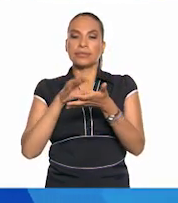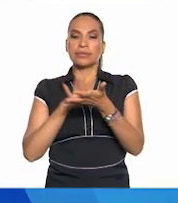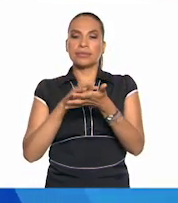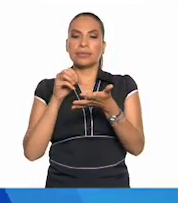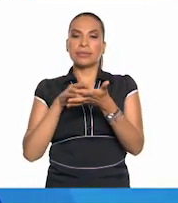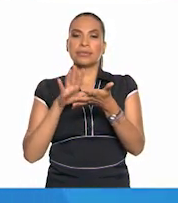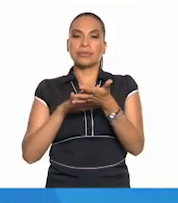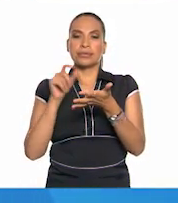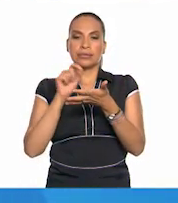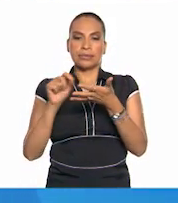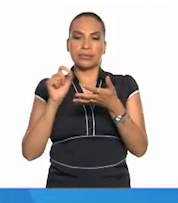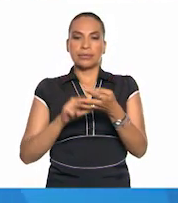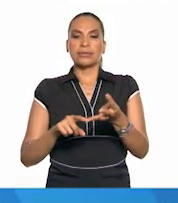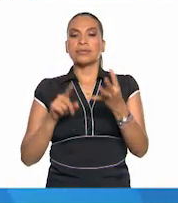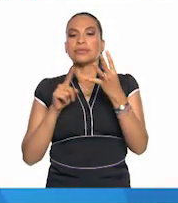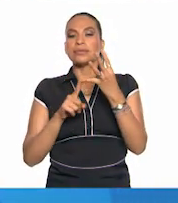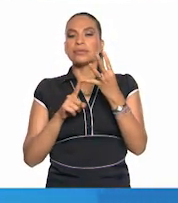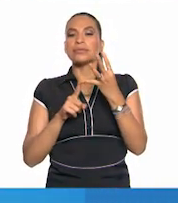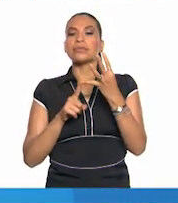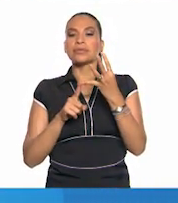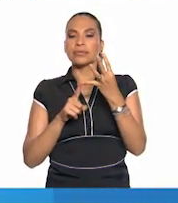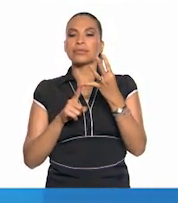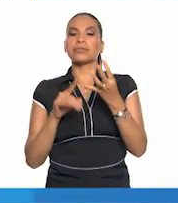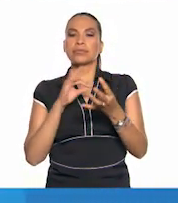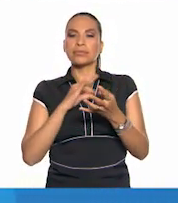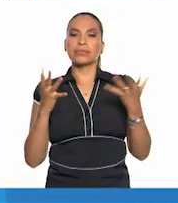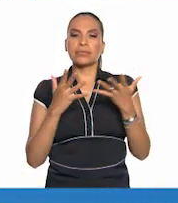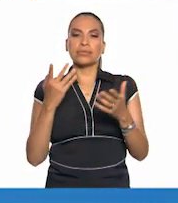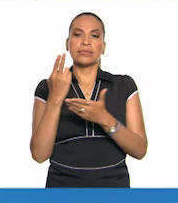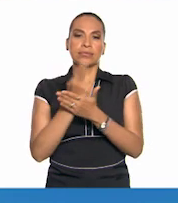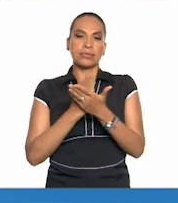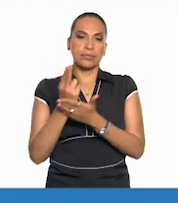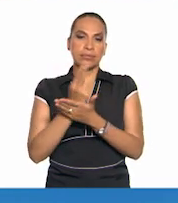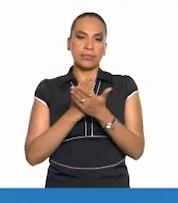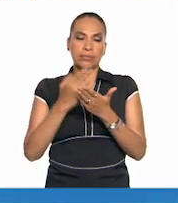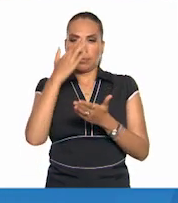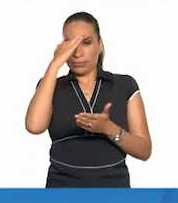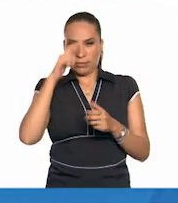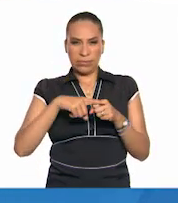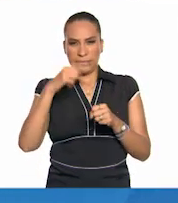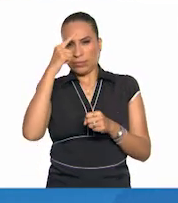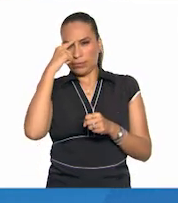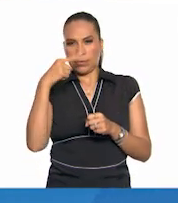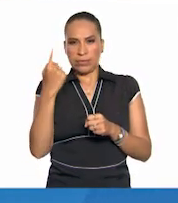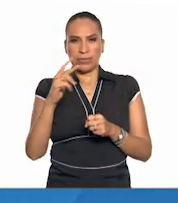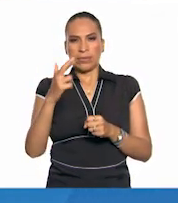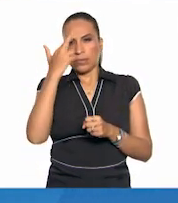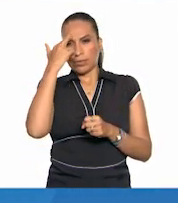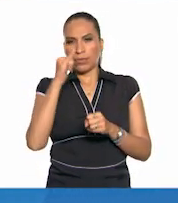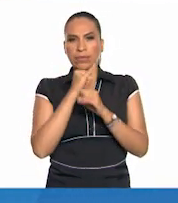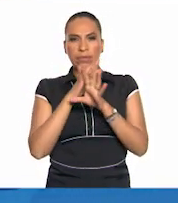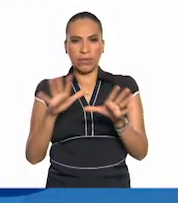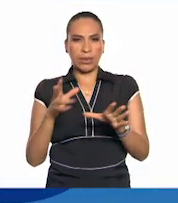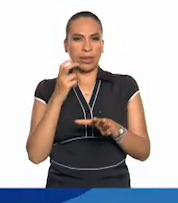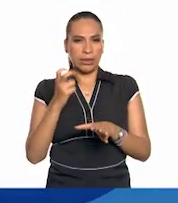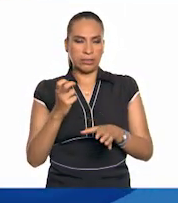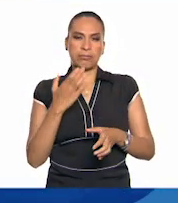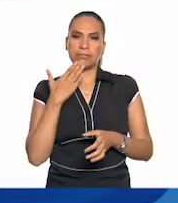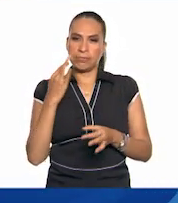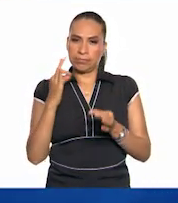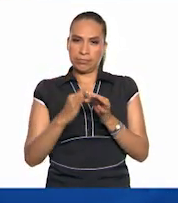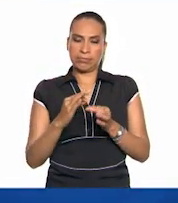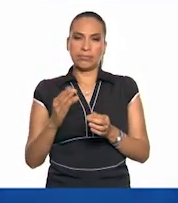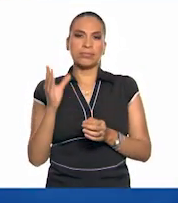secuencias. Muy bien. Y el cuatro y último, puedes hacer dibujos si te es más sencillo recordar la información así. Perfecto.